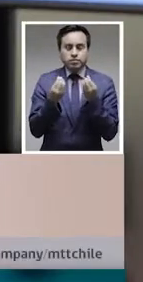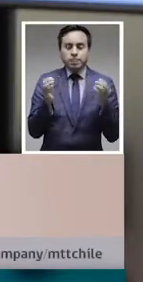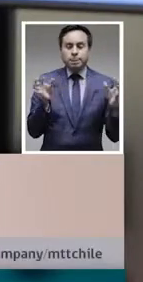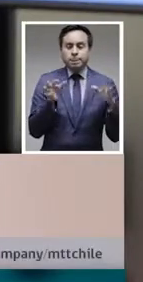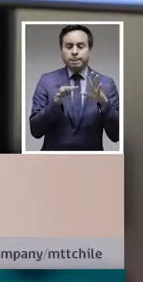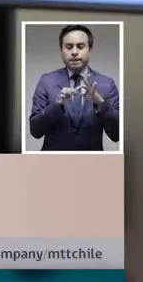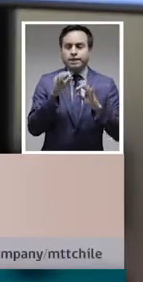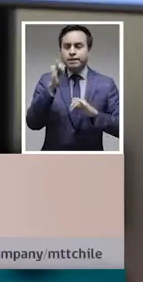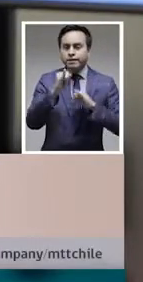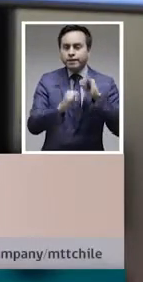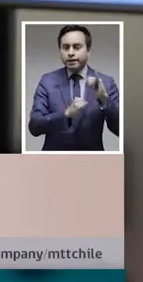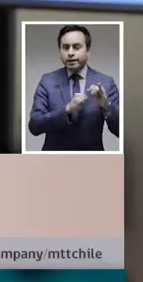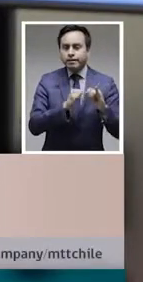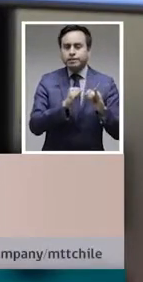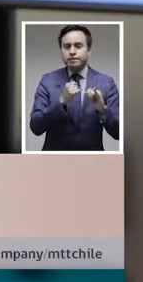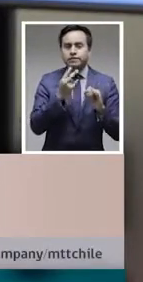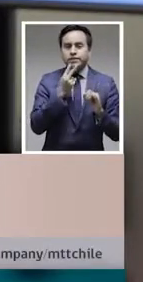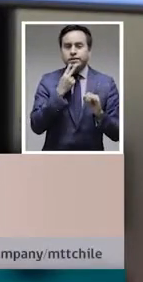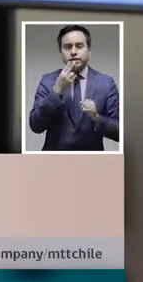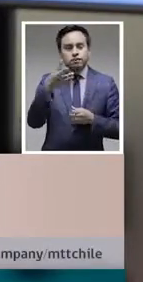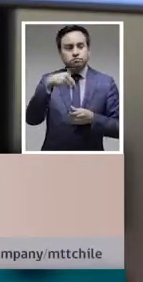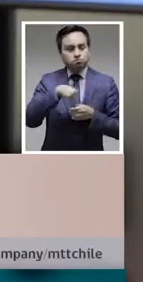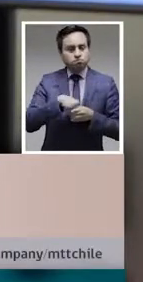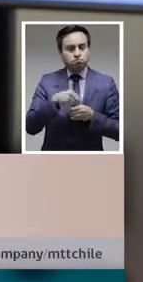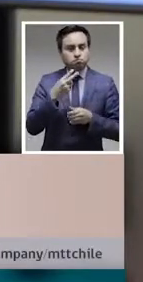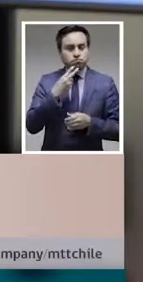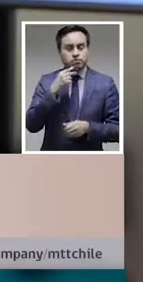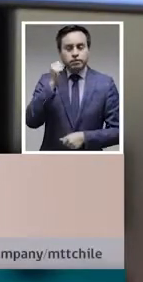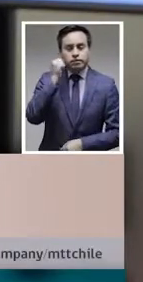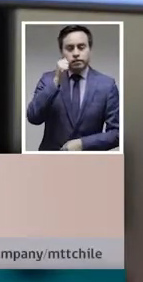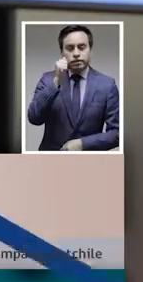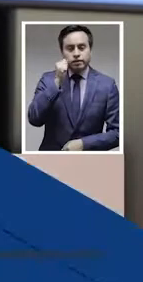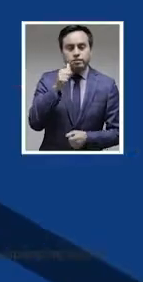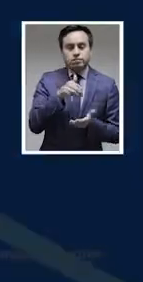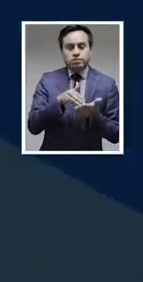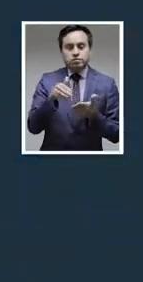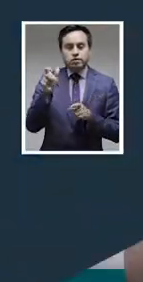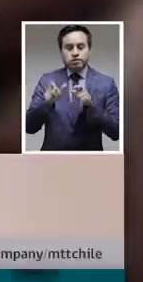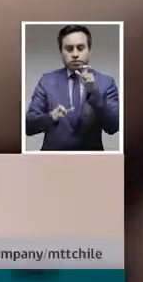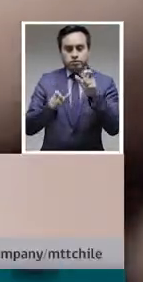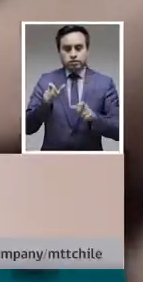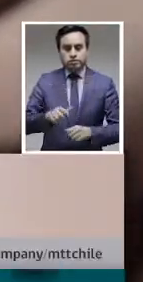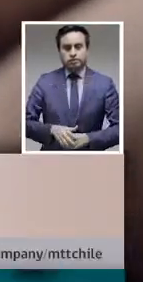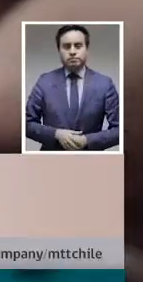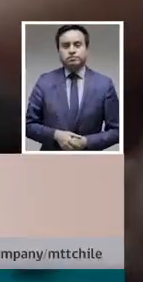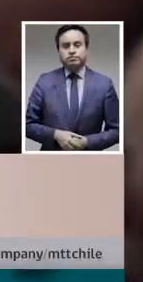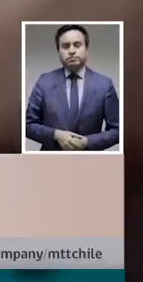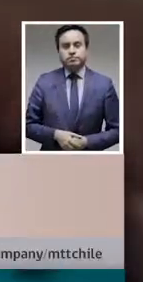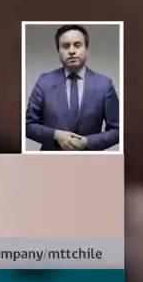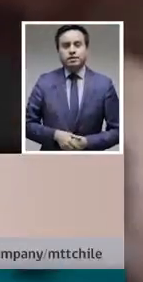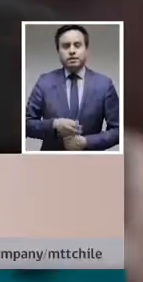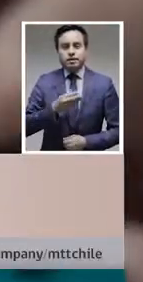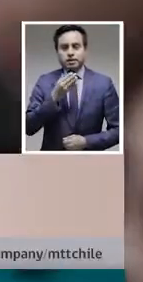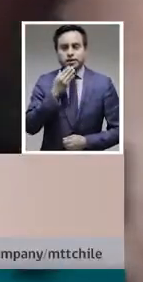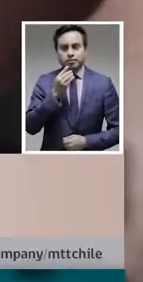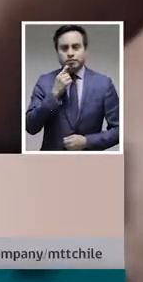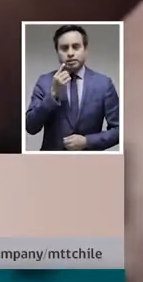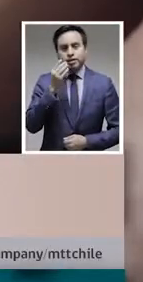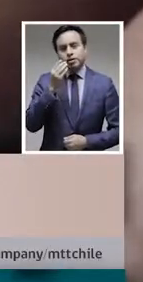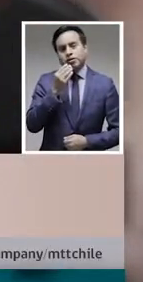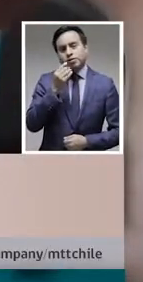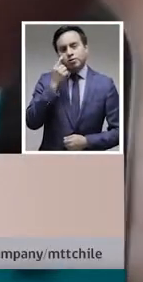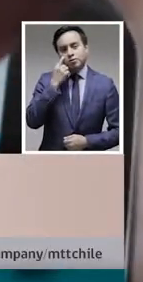conectividad digital es parte de la vida diaria de millones de personas. De hecho, es